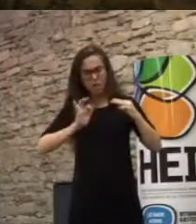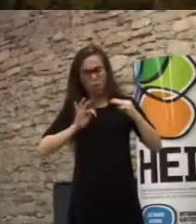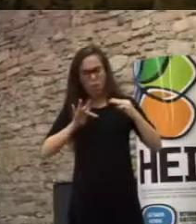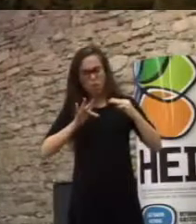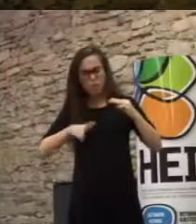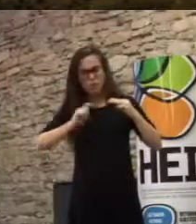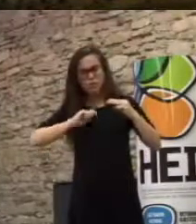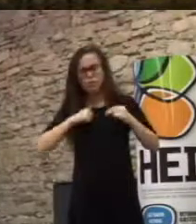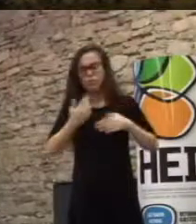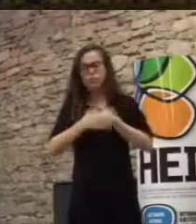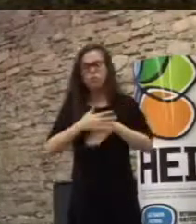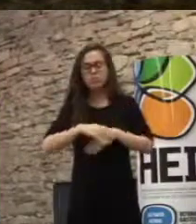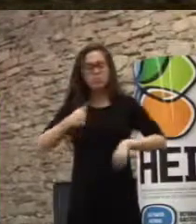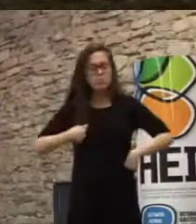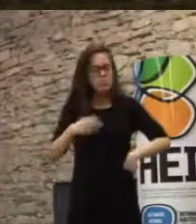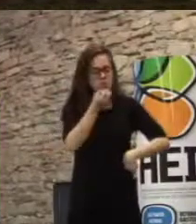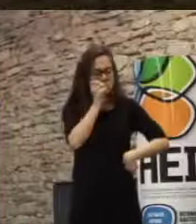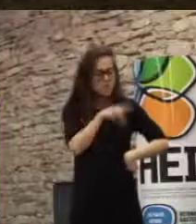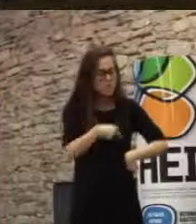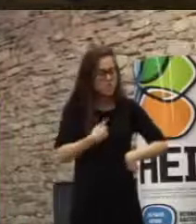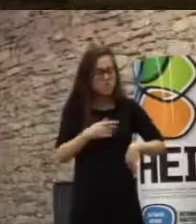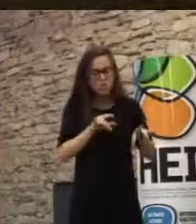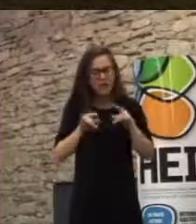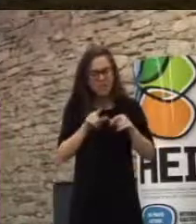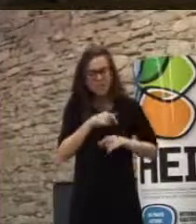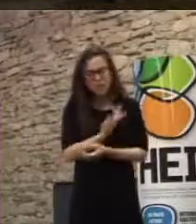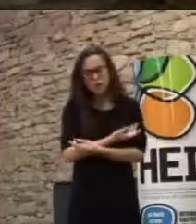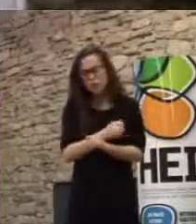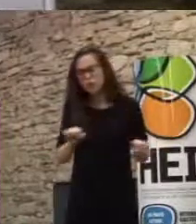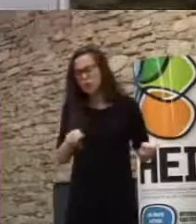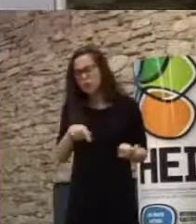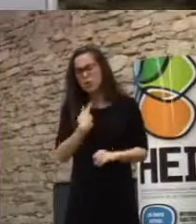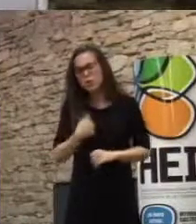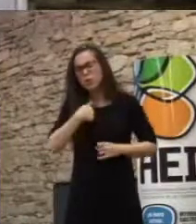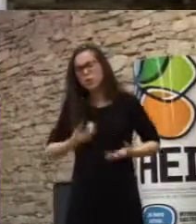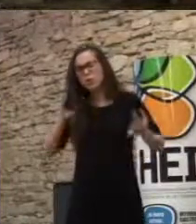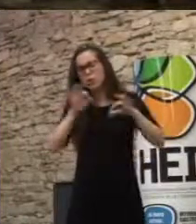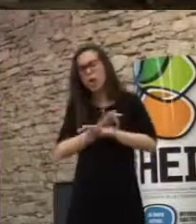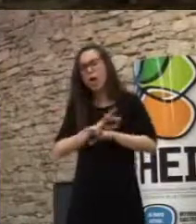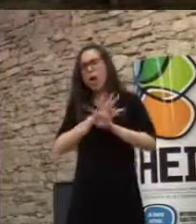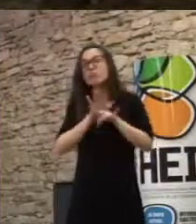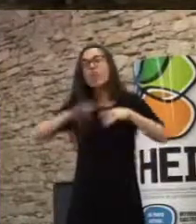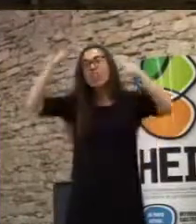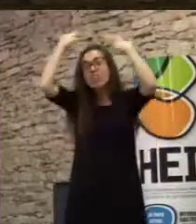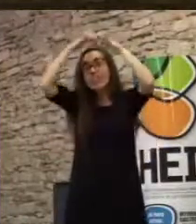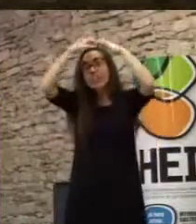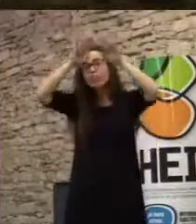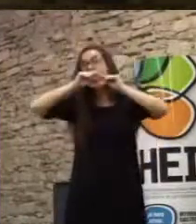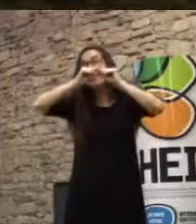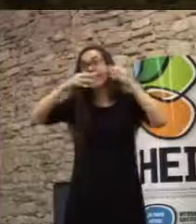si tú vas por la calle haciendo juego de birria no valgo para nada esto no va a salir estoy equivocado qué dice tu cerebro pues eso